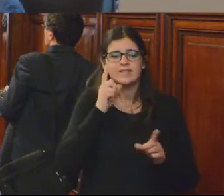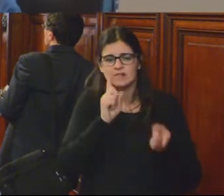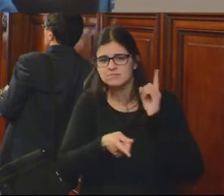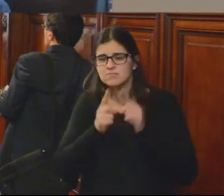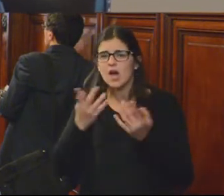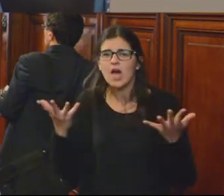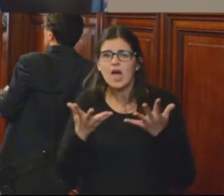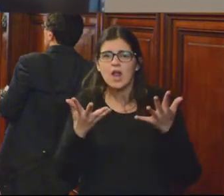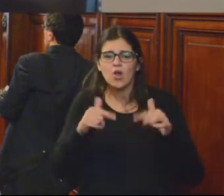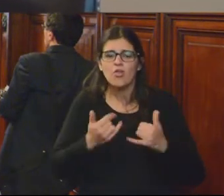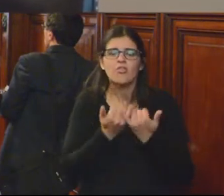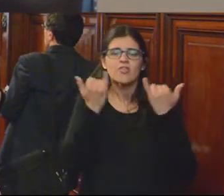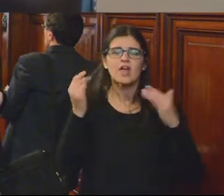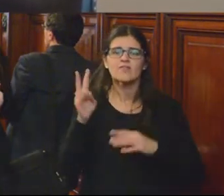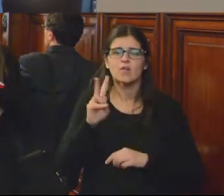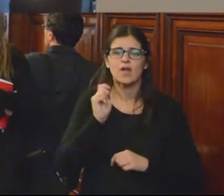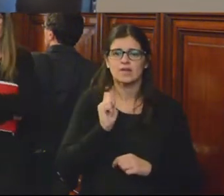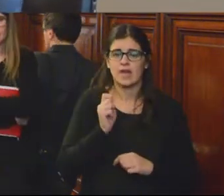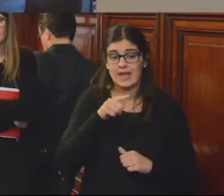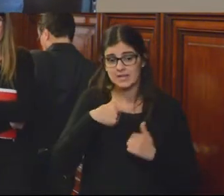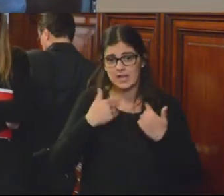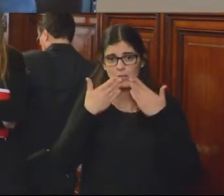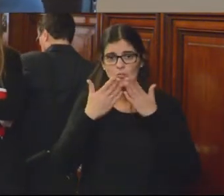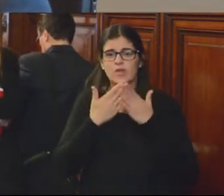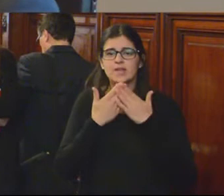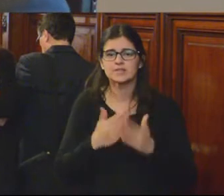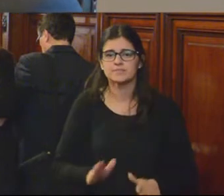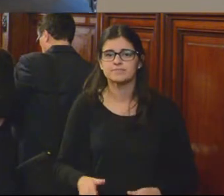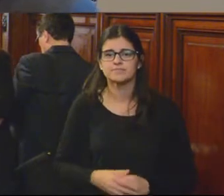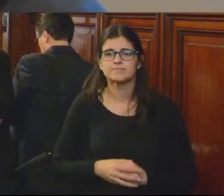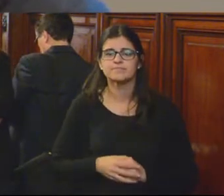en día en Venezuela? Esa es la pregunta. Gracias.